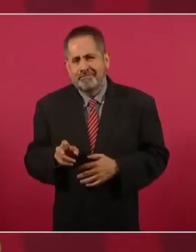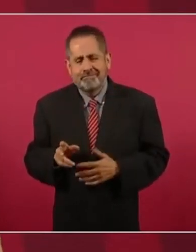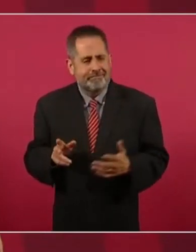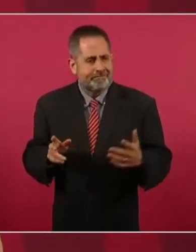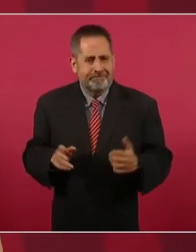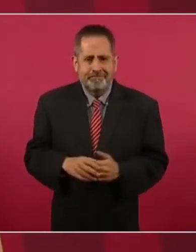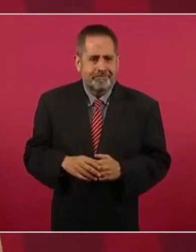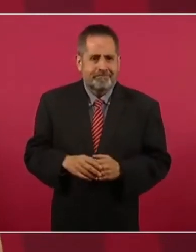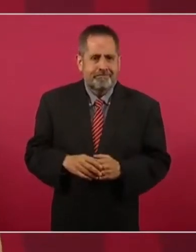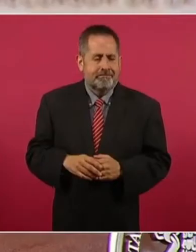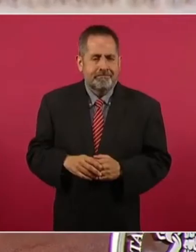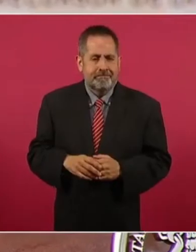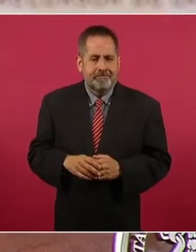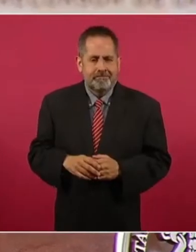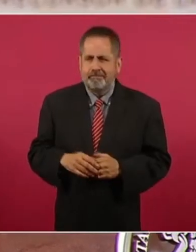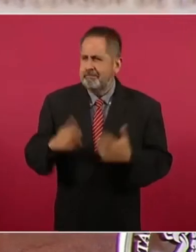7